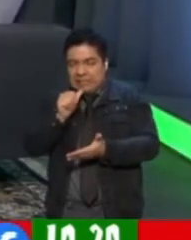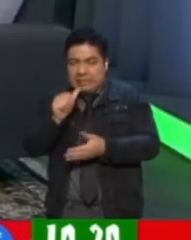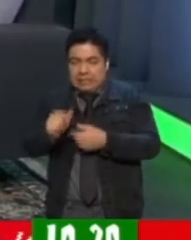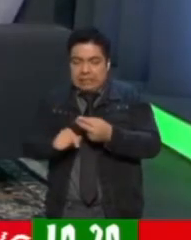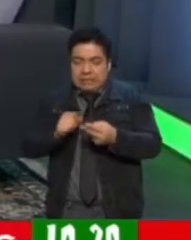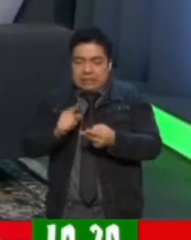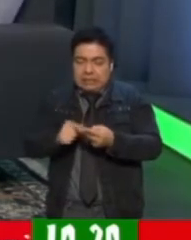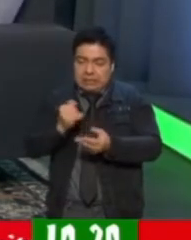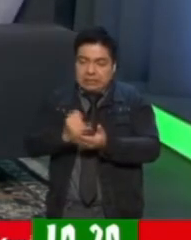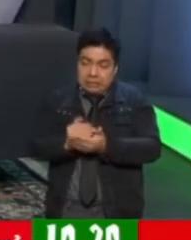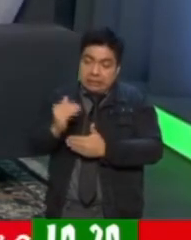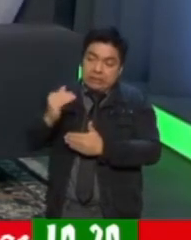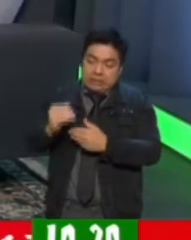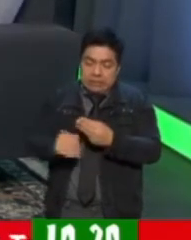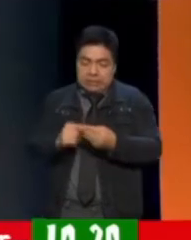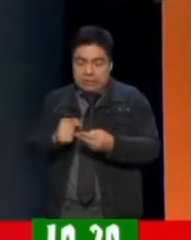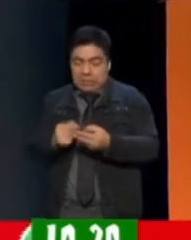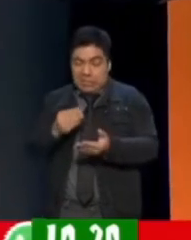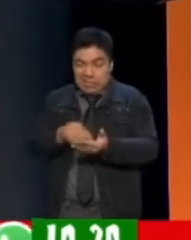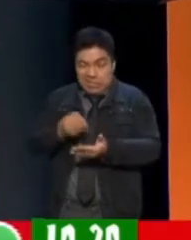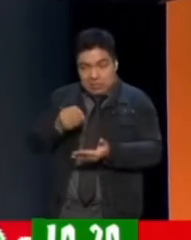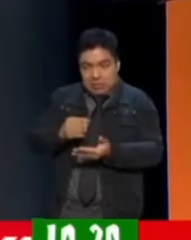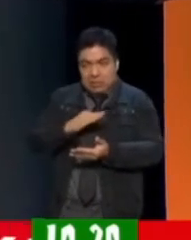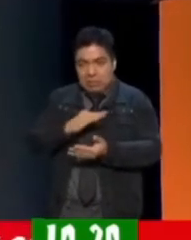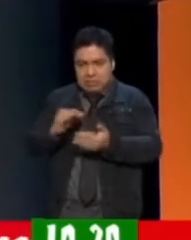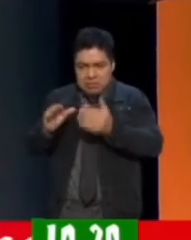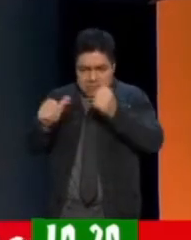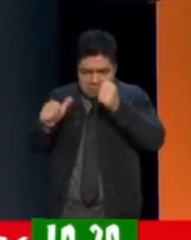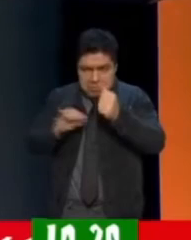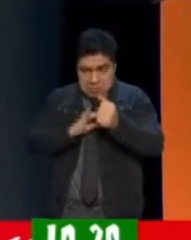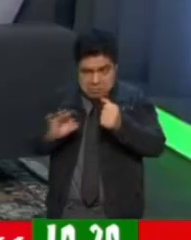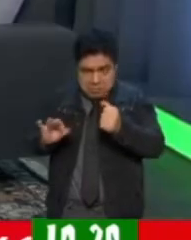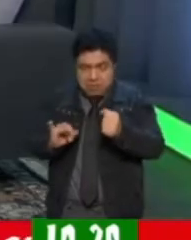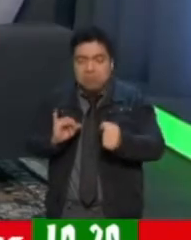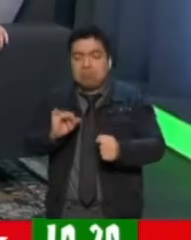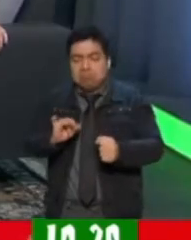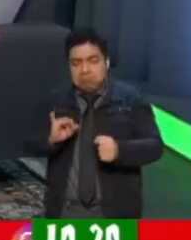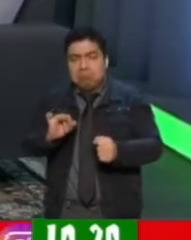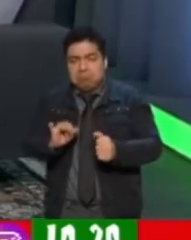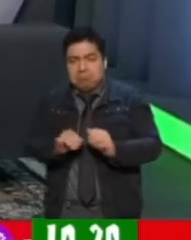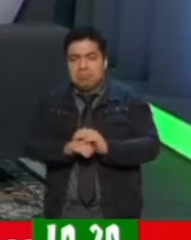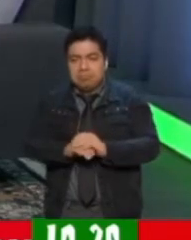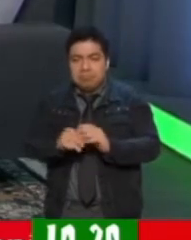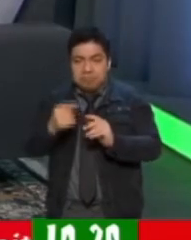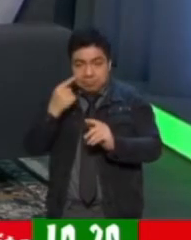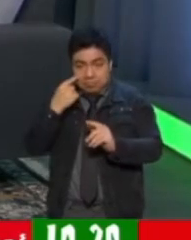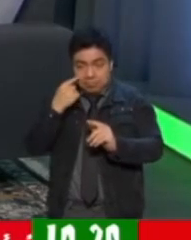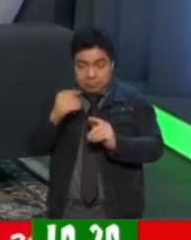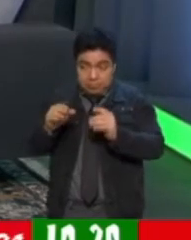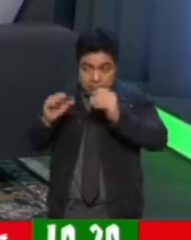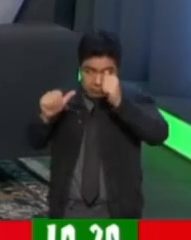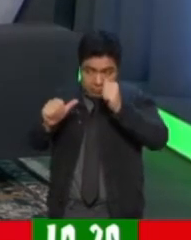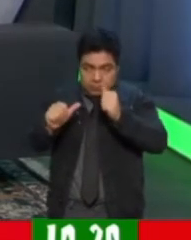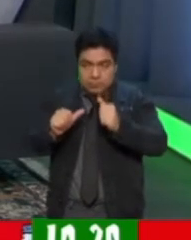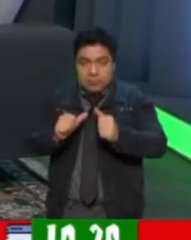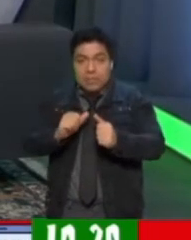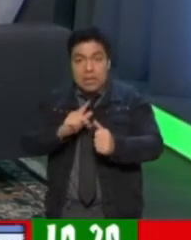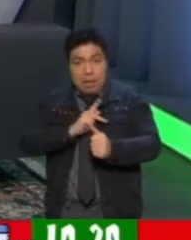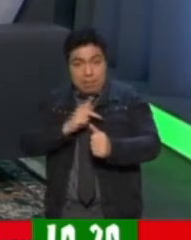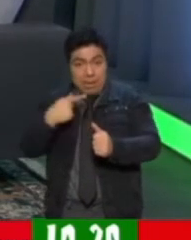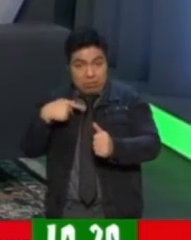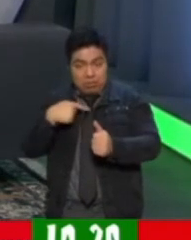los intereses. Las multas. ¿Eso es un arreglo? Sí, claro. Fíjate que en los acuerdos conclusivos, el contribuyente